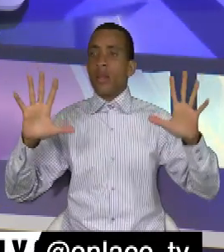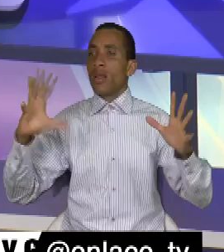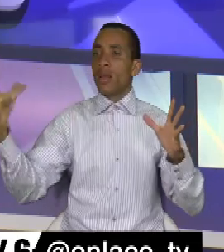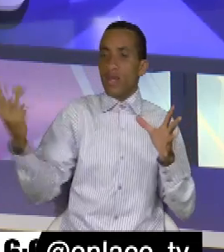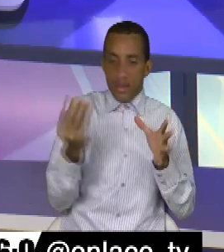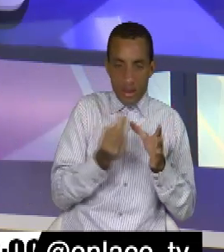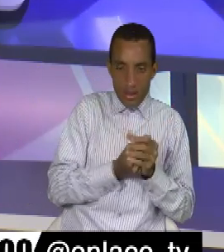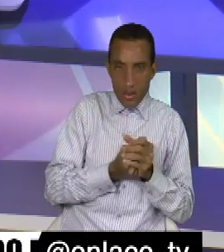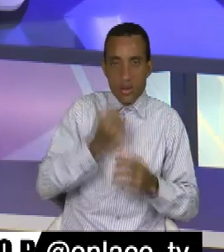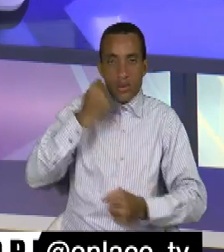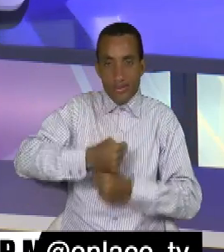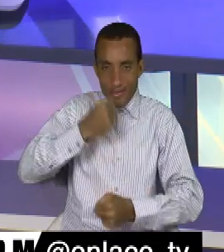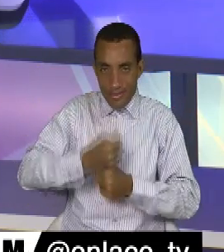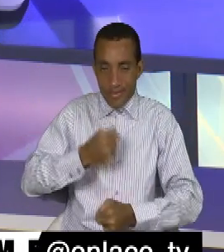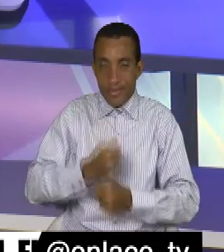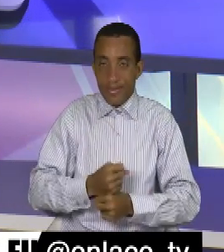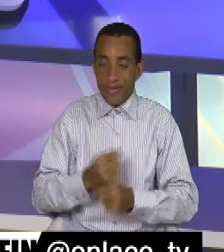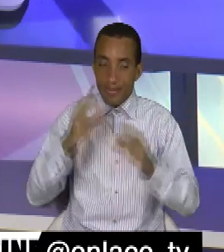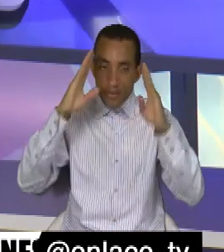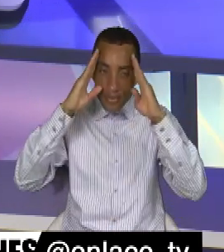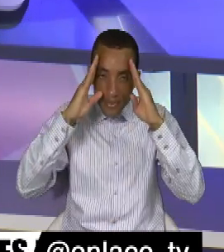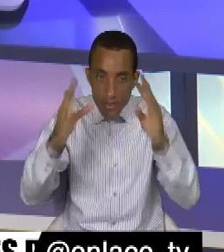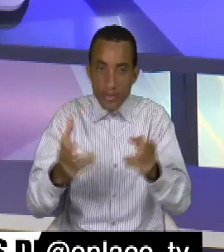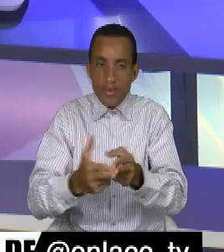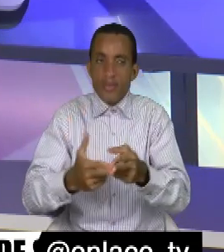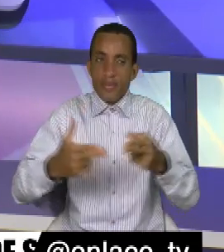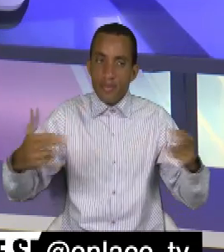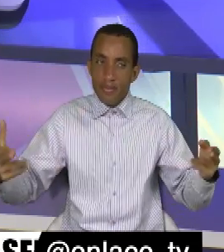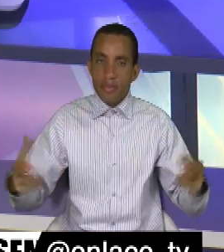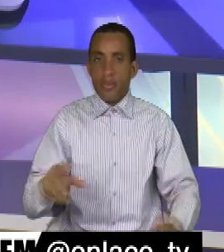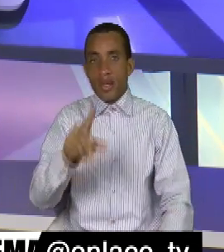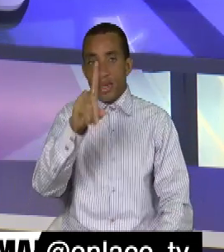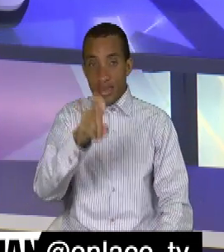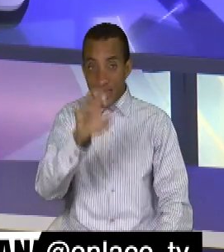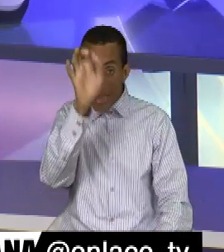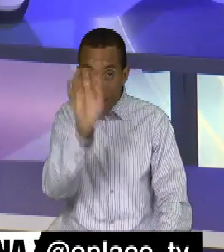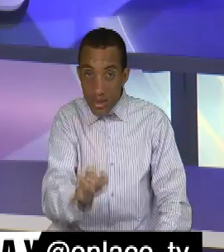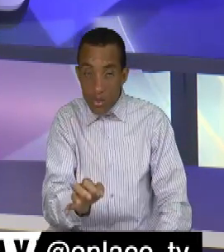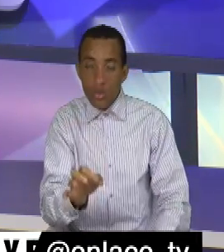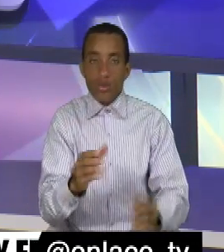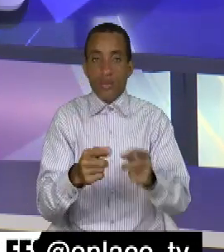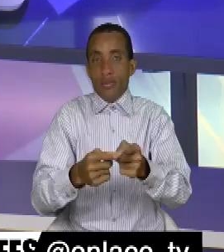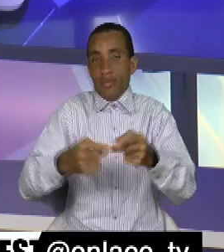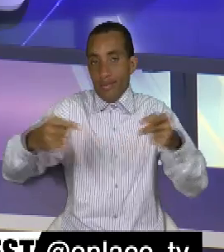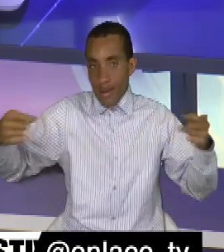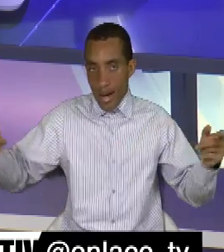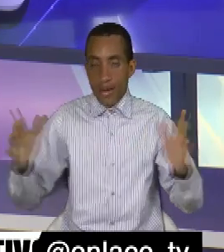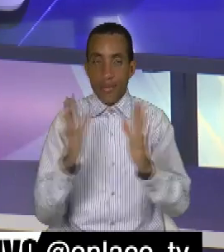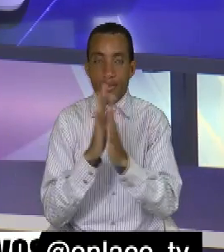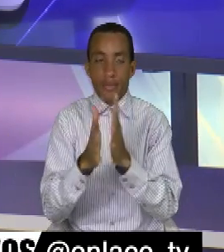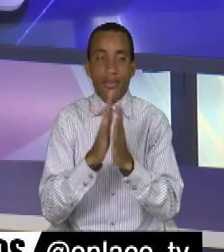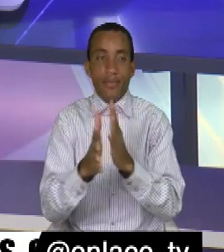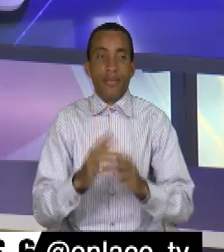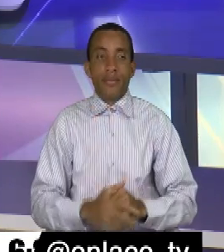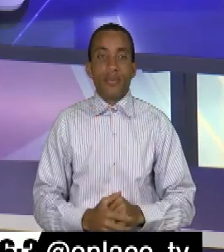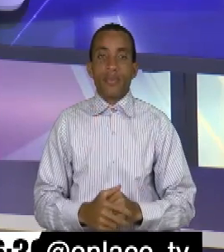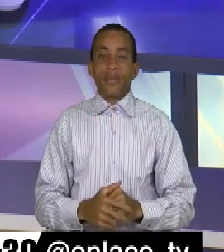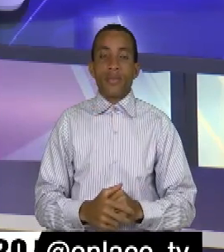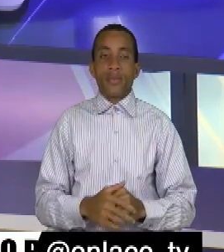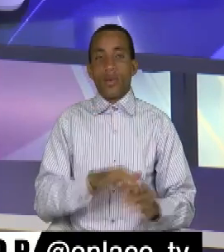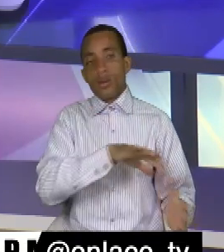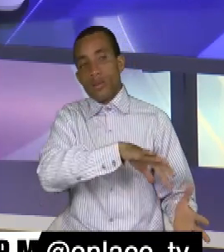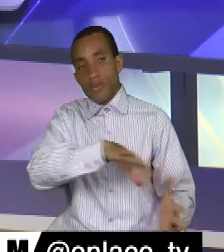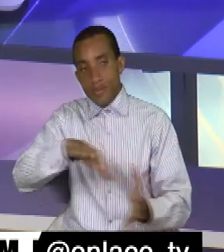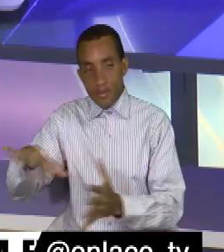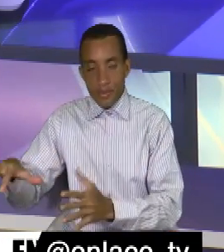del desarrollo de esta información y la ampliaremos en nuestra emisión de las 6 de la tarde. Y en otras noticias, nuevamente se presenta una agresión